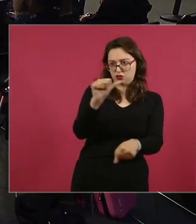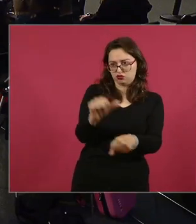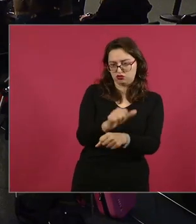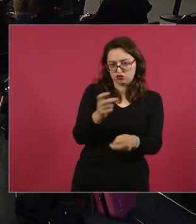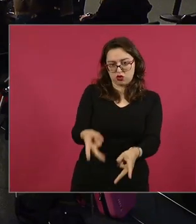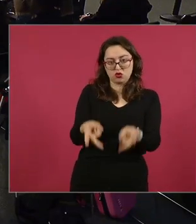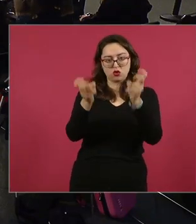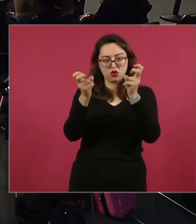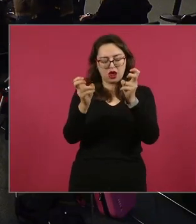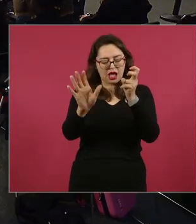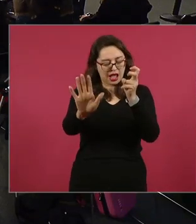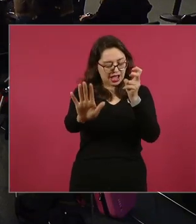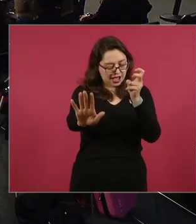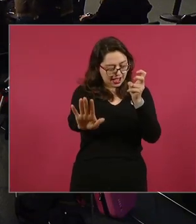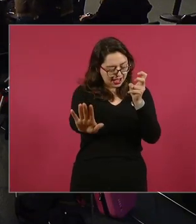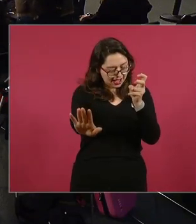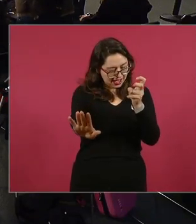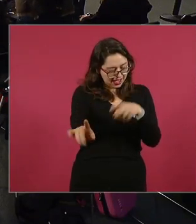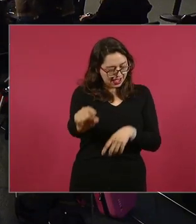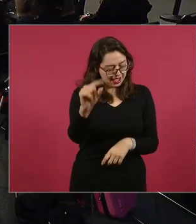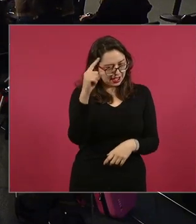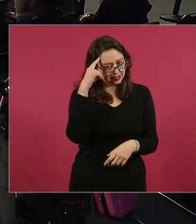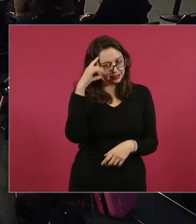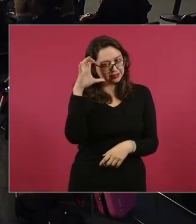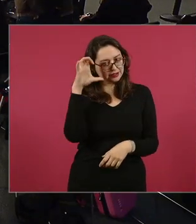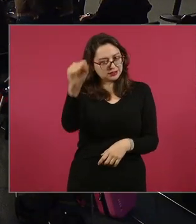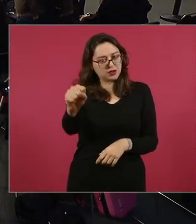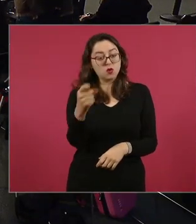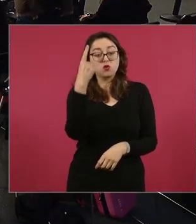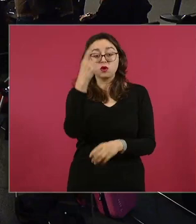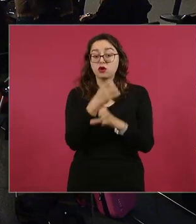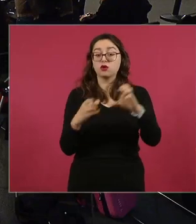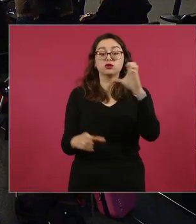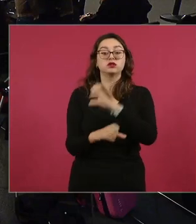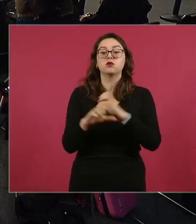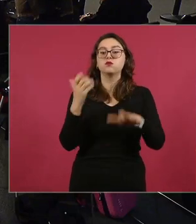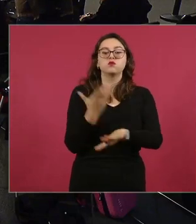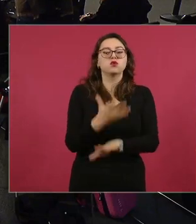Ah, pero espérate, te voy a poner un dato que es importantísimo. Mira.